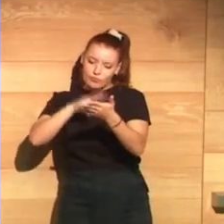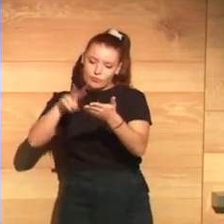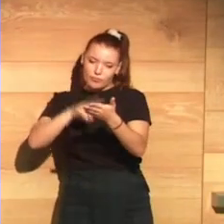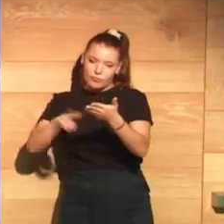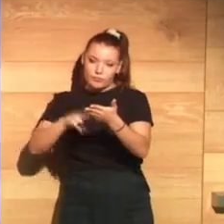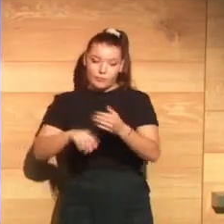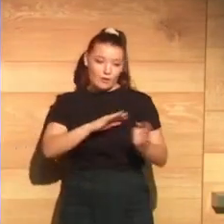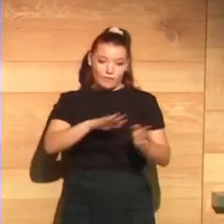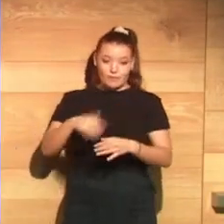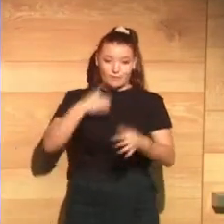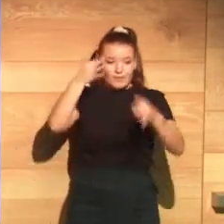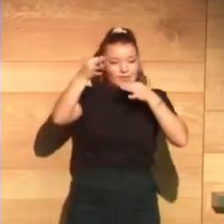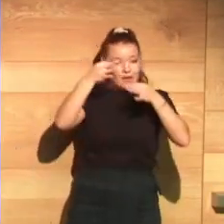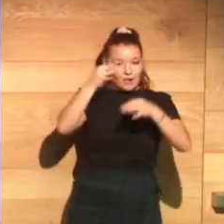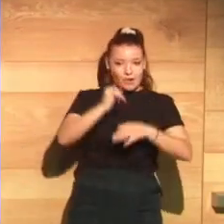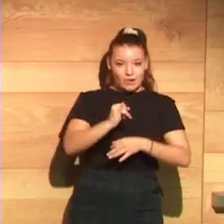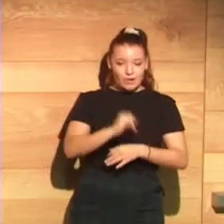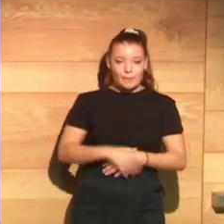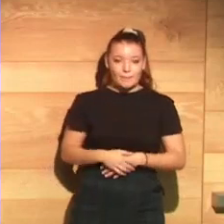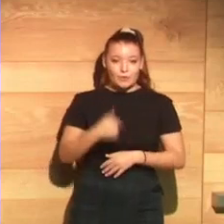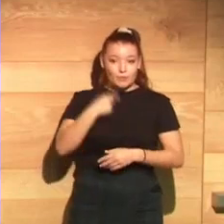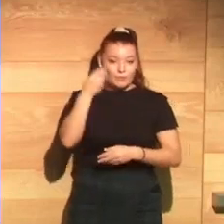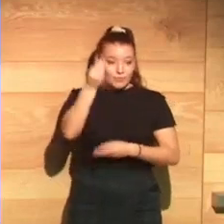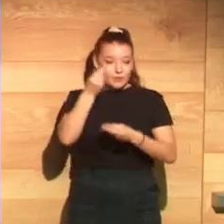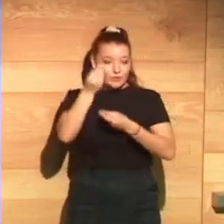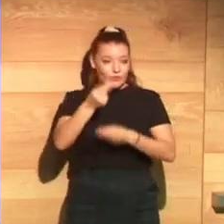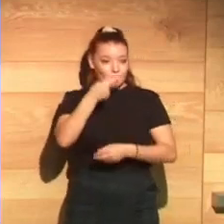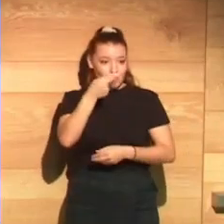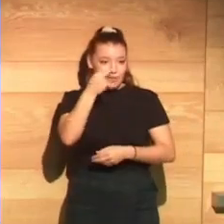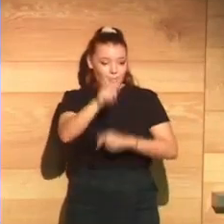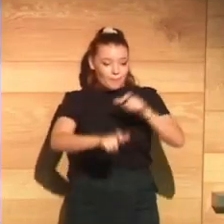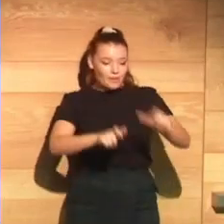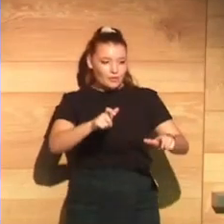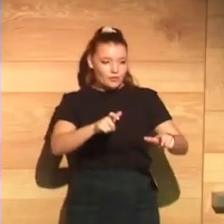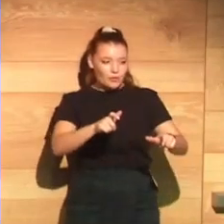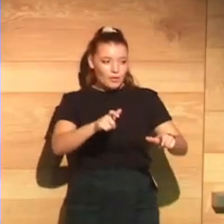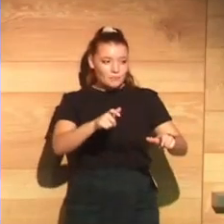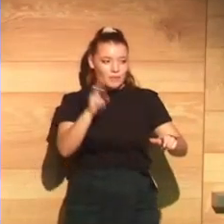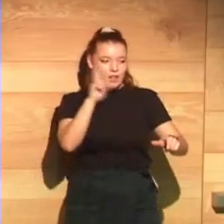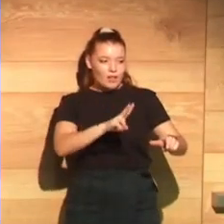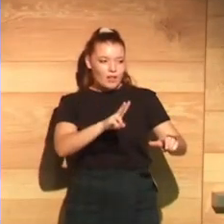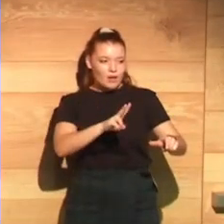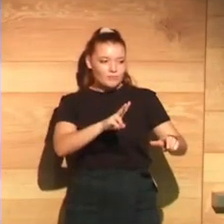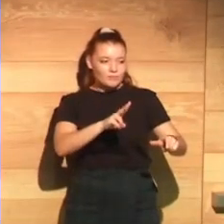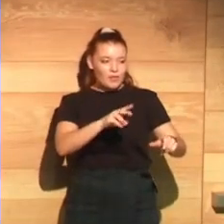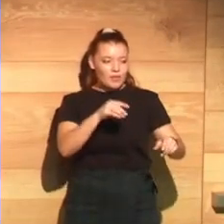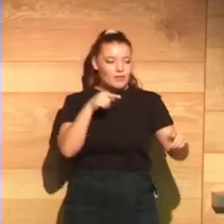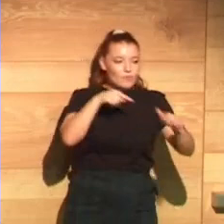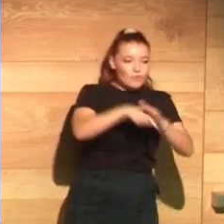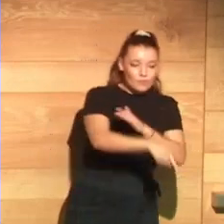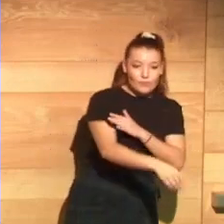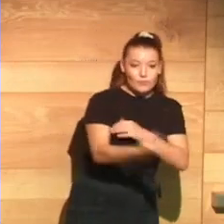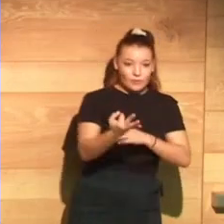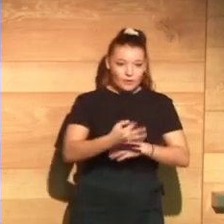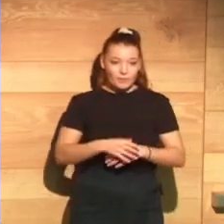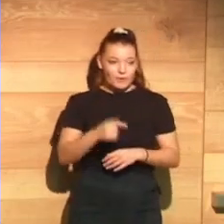todo detallado. Sí, claro, porque me parece que es interesante que luego la gente vaya a la raíz de donde yo me he documentado y que también saque